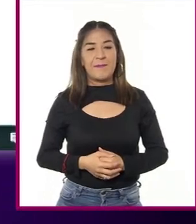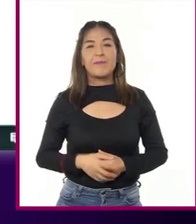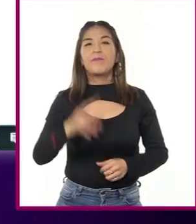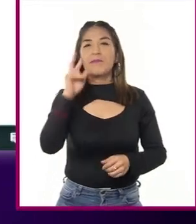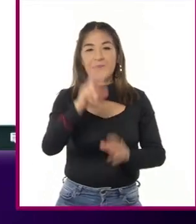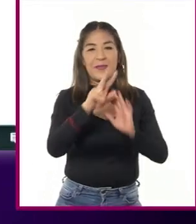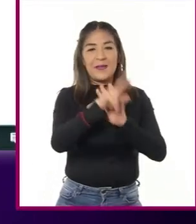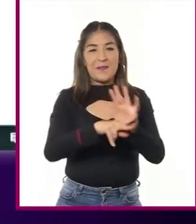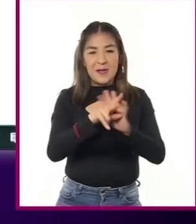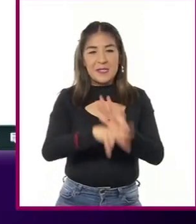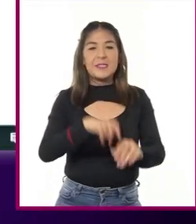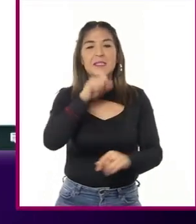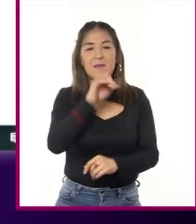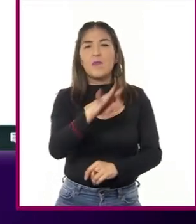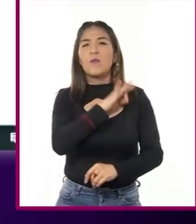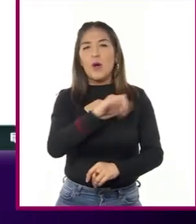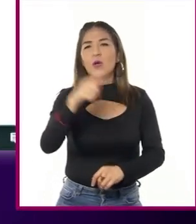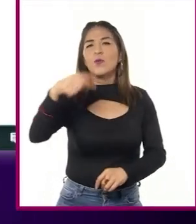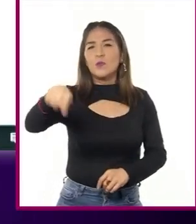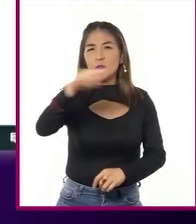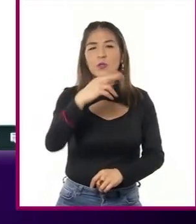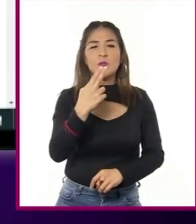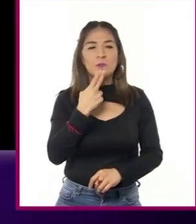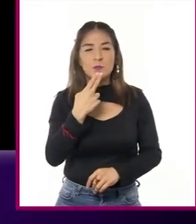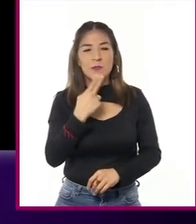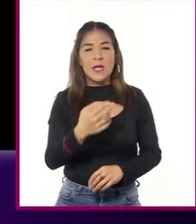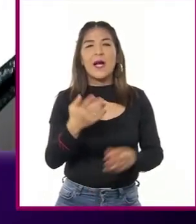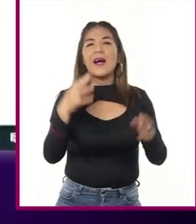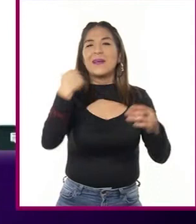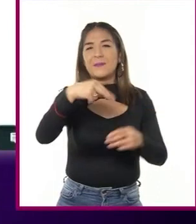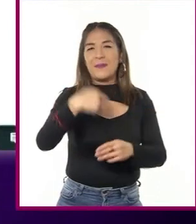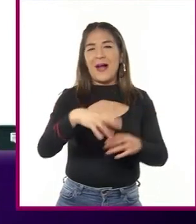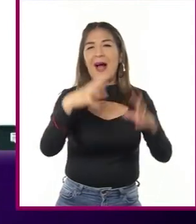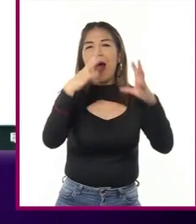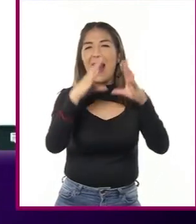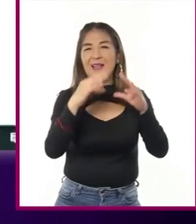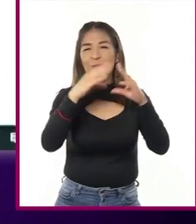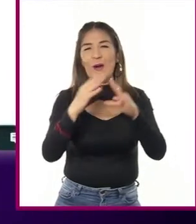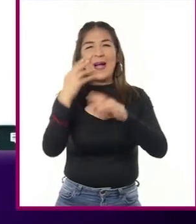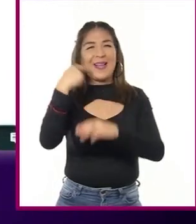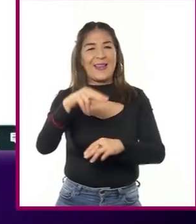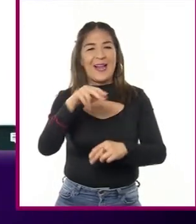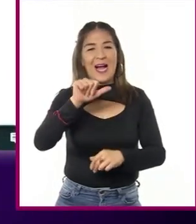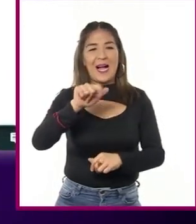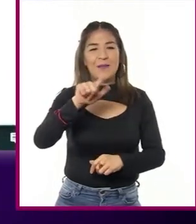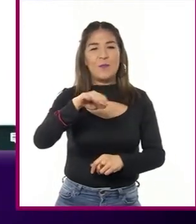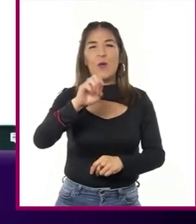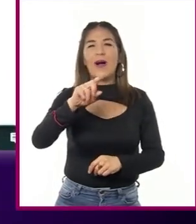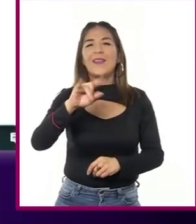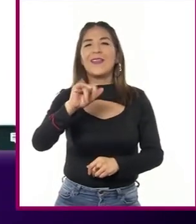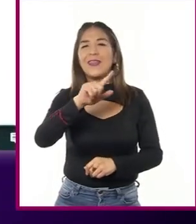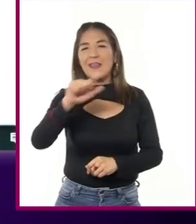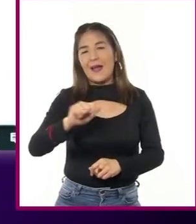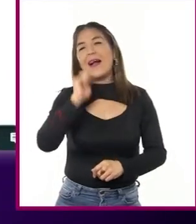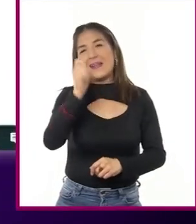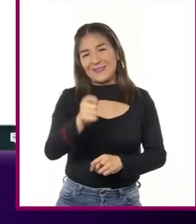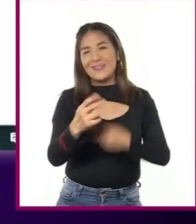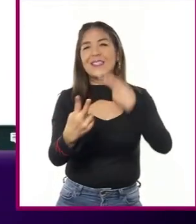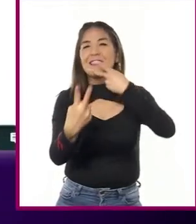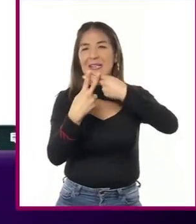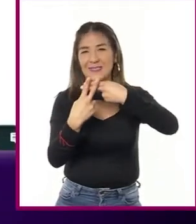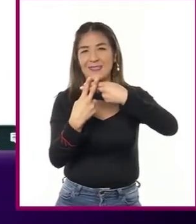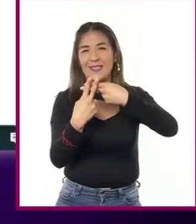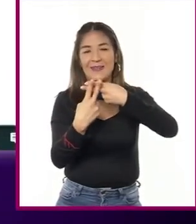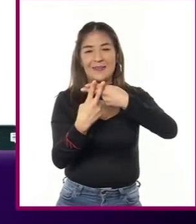También es posible que nosotros utilicemos la almohadilla o conocido también como hashtag. Con los